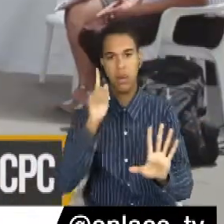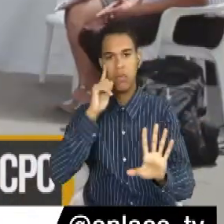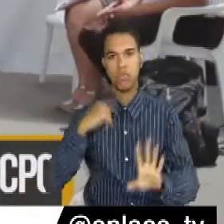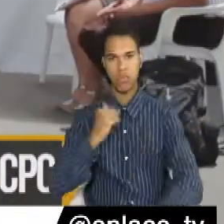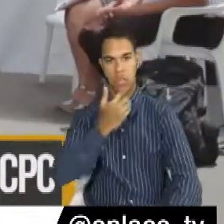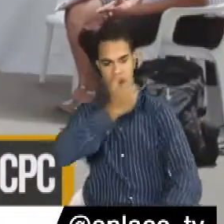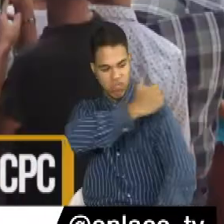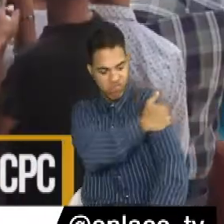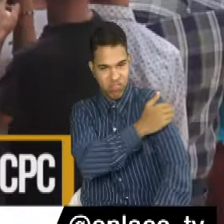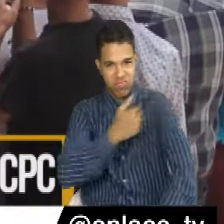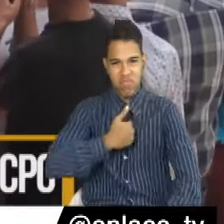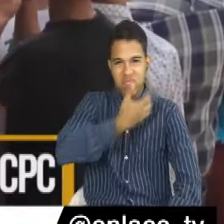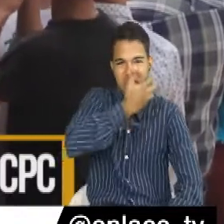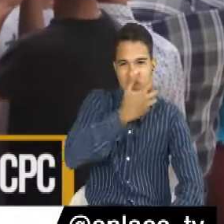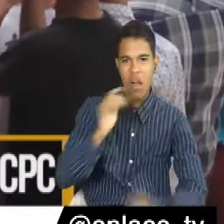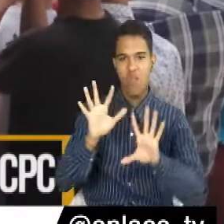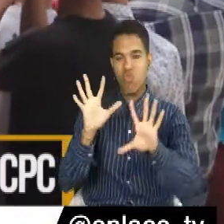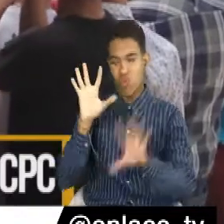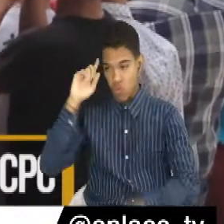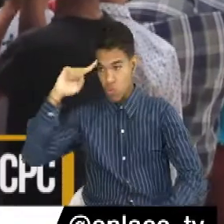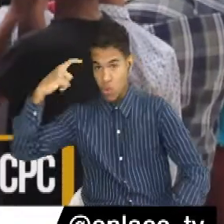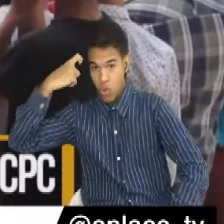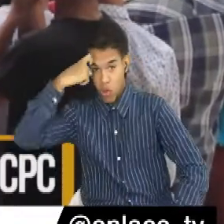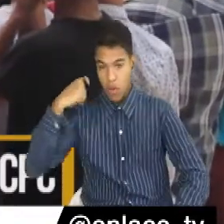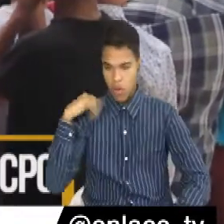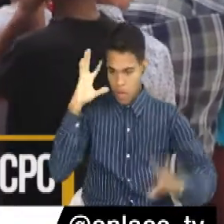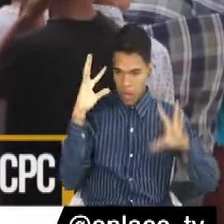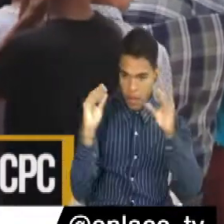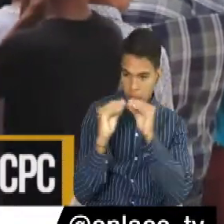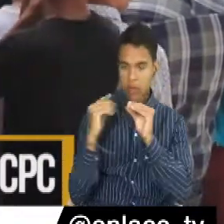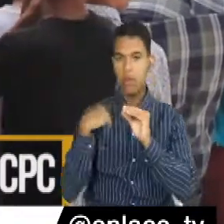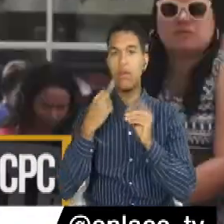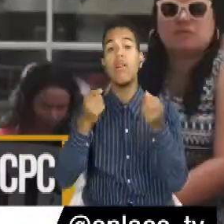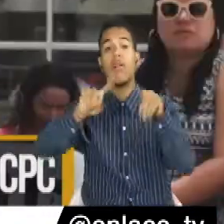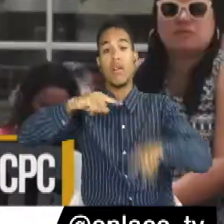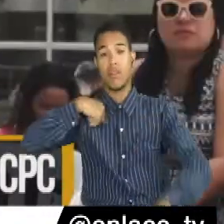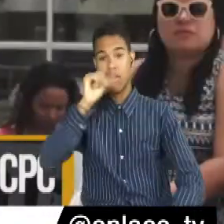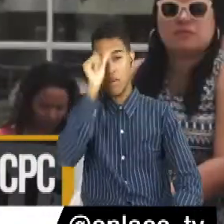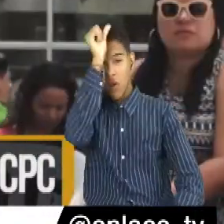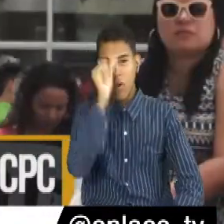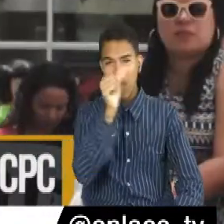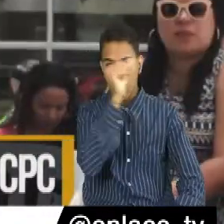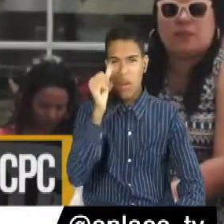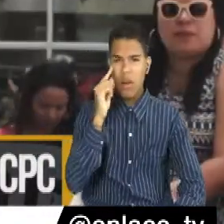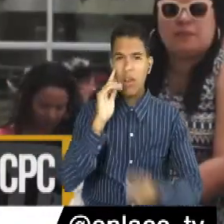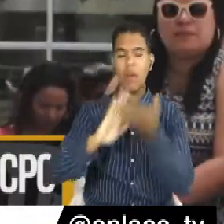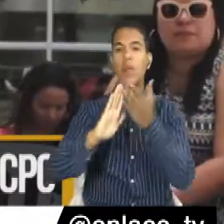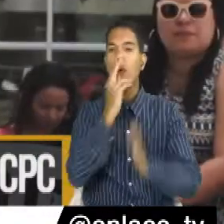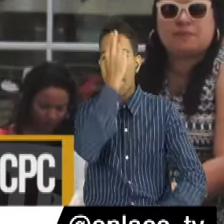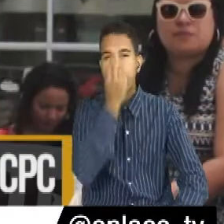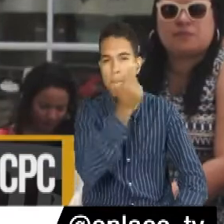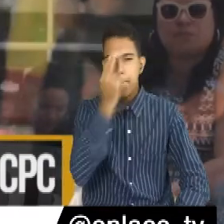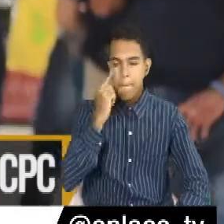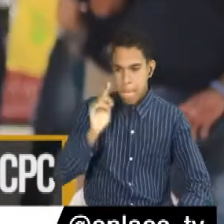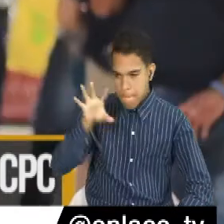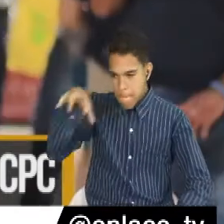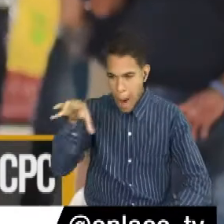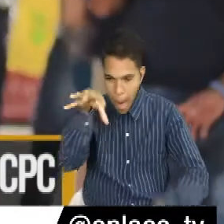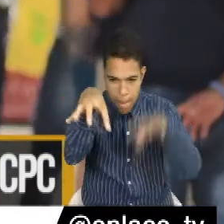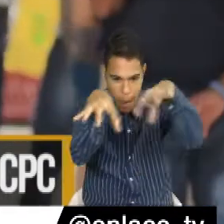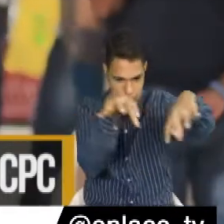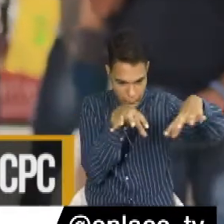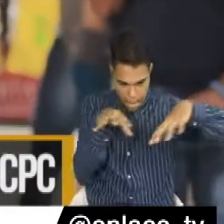entre el grupo y el gobierno nacional. La Iglesia Católica, diferentes organizaciones sociales y defensoras de derechos